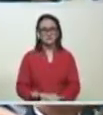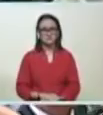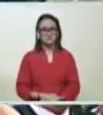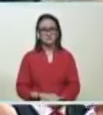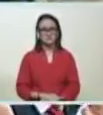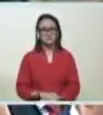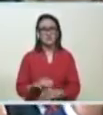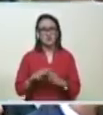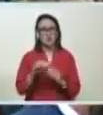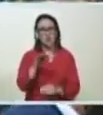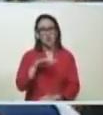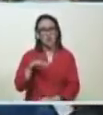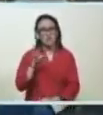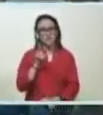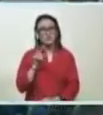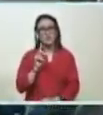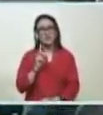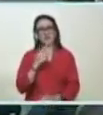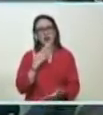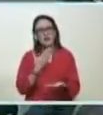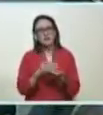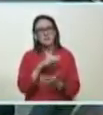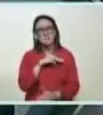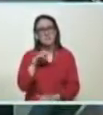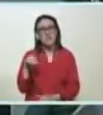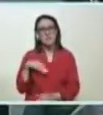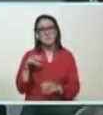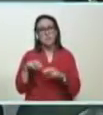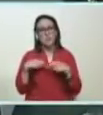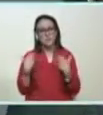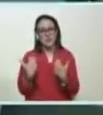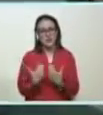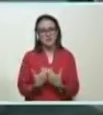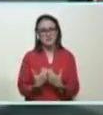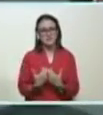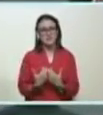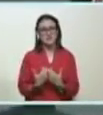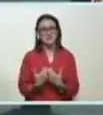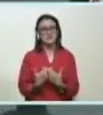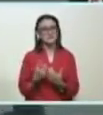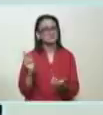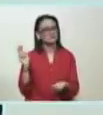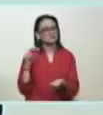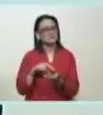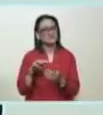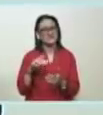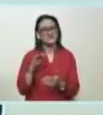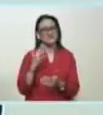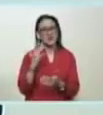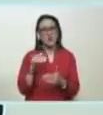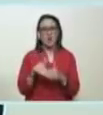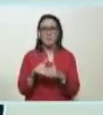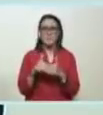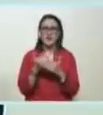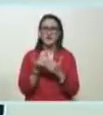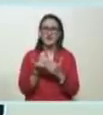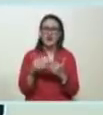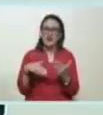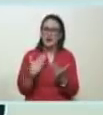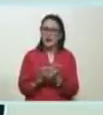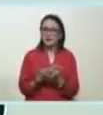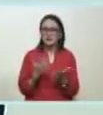Todo el país tiene que agradecer a los miembros de mesa que desde las 5 de la mañana hasta